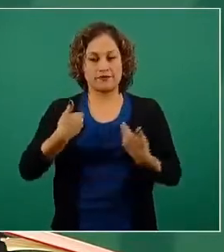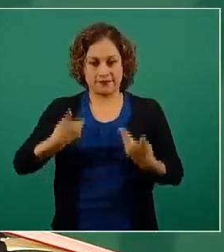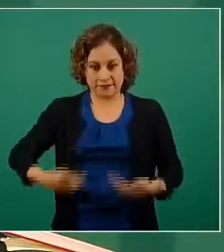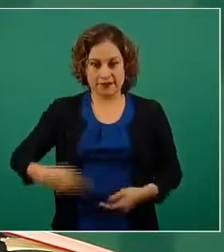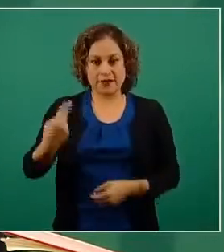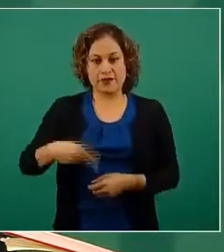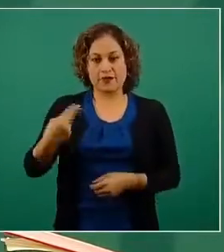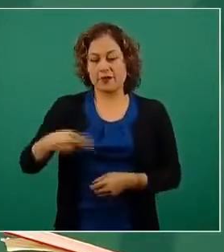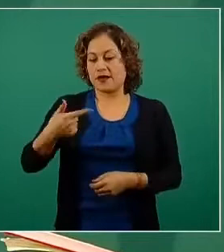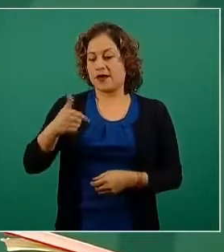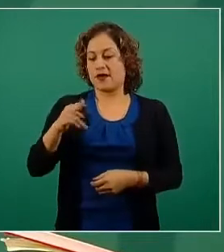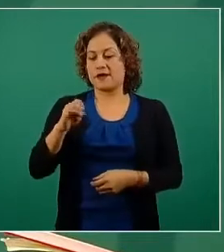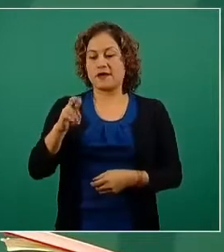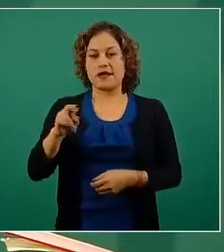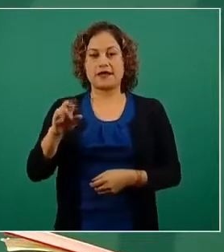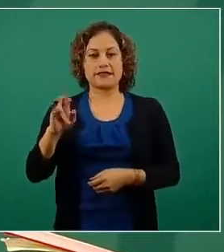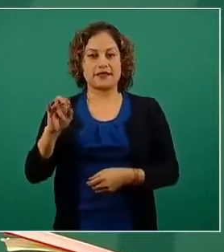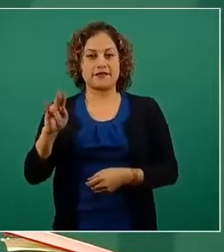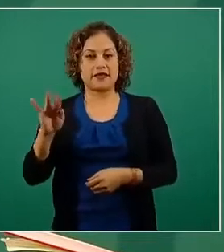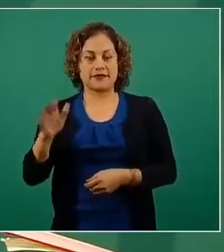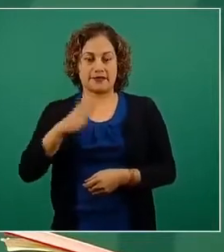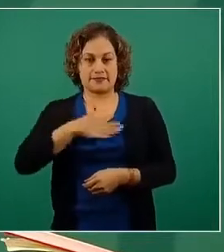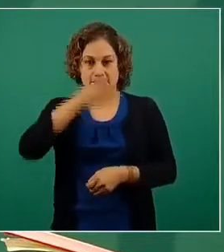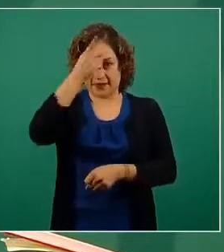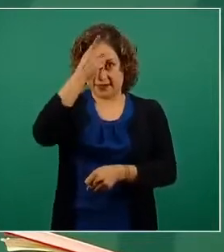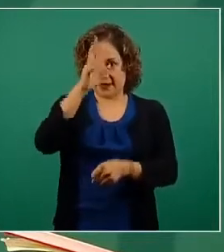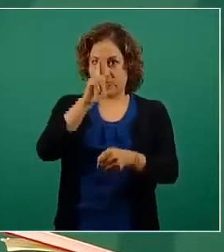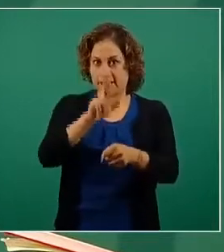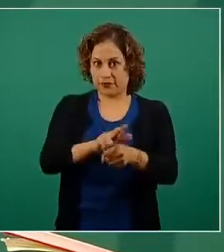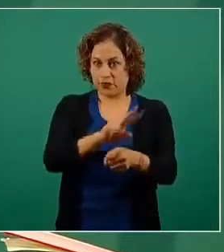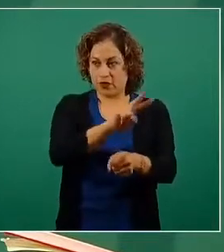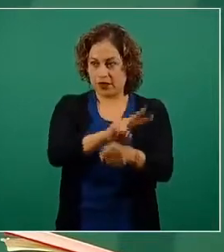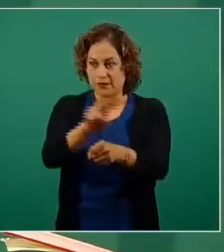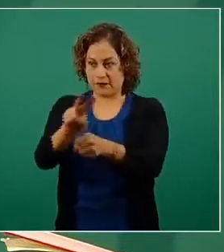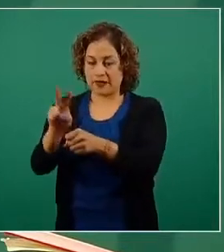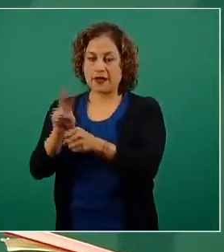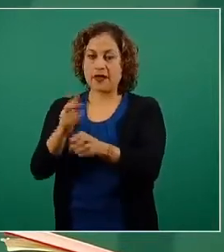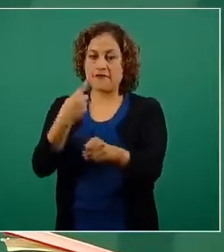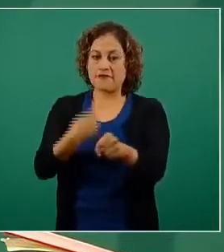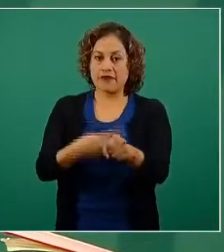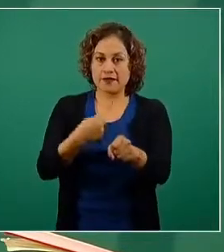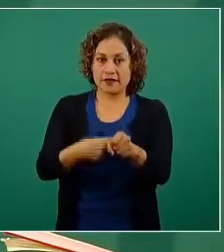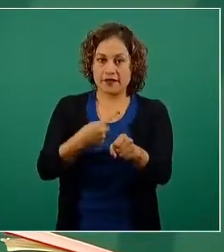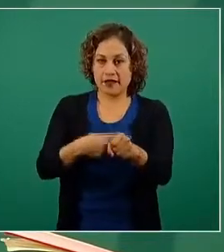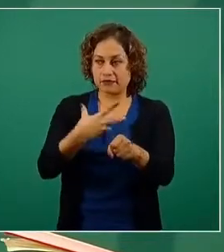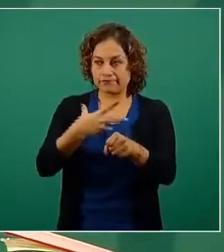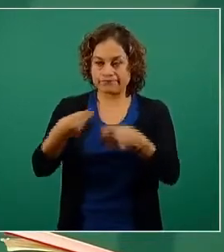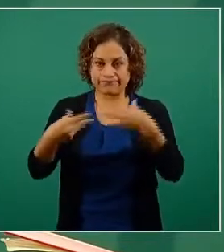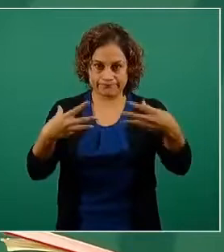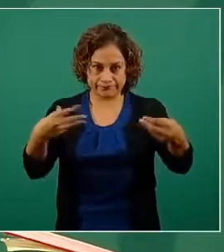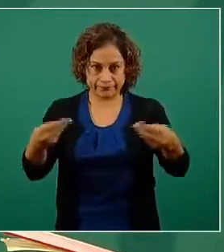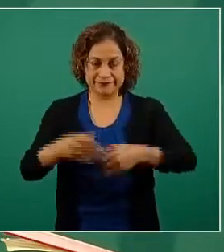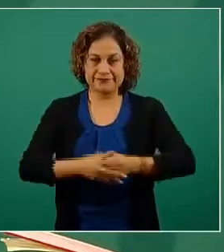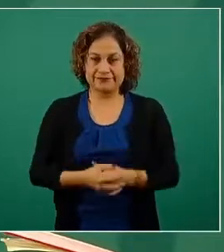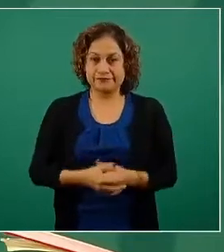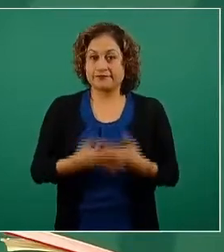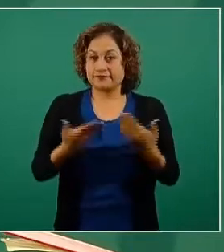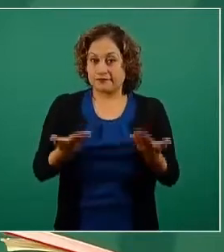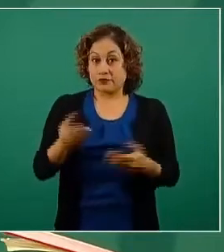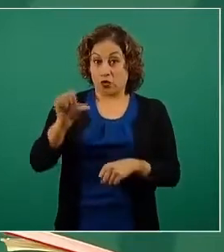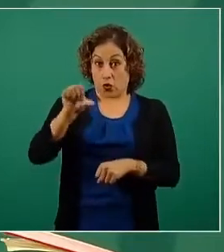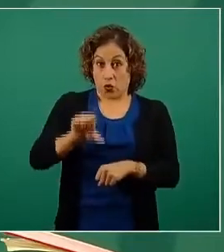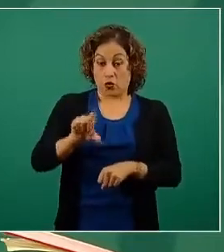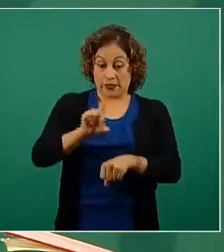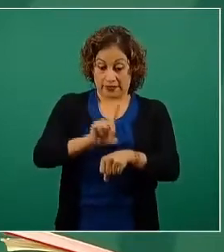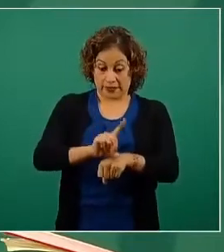Nucamendi Cervantes, directora de Vigilancia Epidemiológica de Enfermedades No Transmisibles, pues el día de hoy está a nombre de nuestras